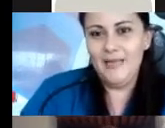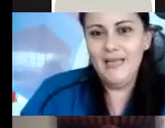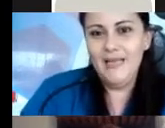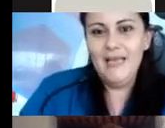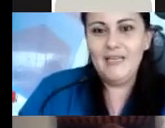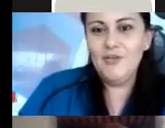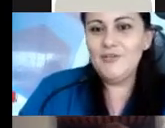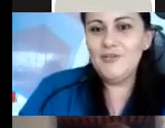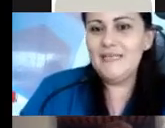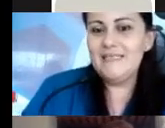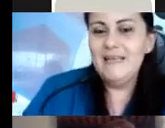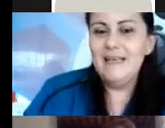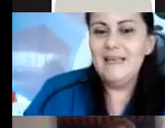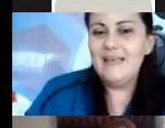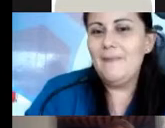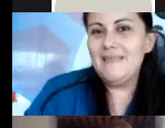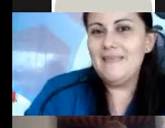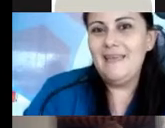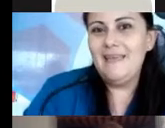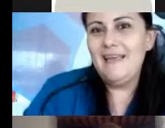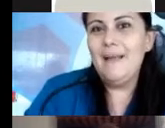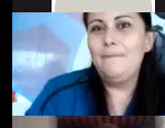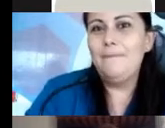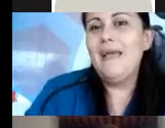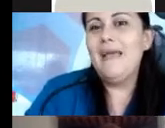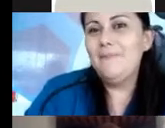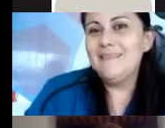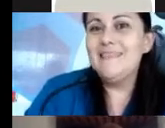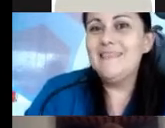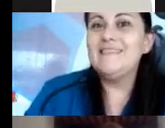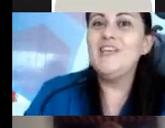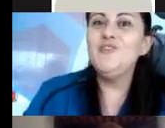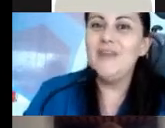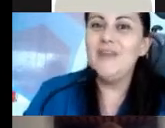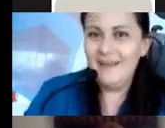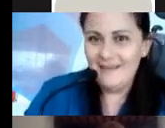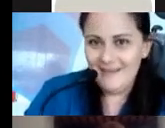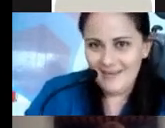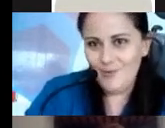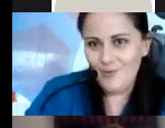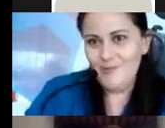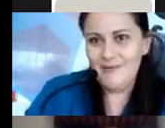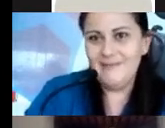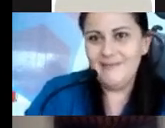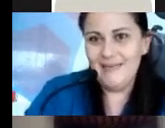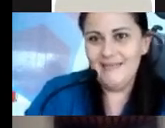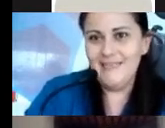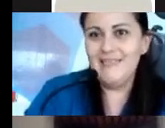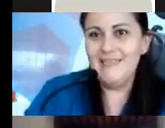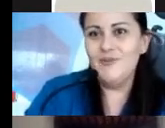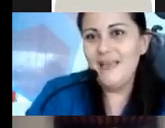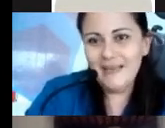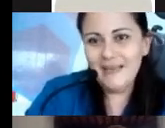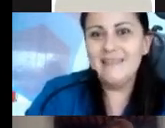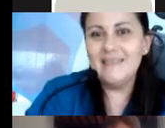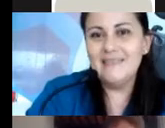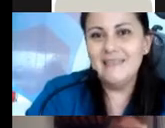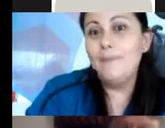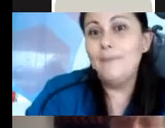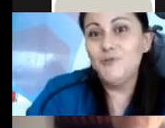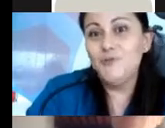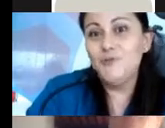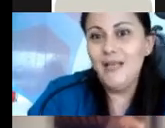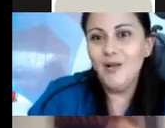postura. Entonces, ¿qué pasa ahí? Que ahí la pelvis se enseñorea de la columna vertebral, se enseñorea de